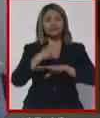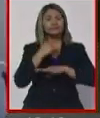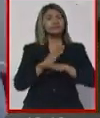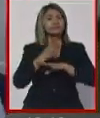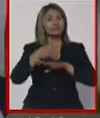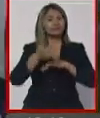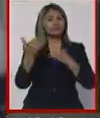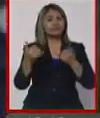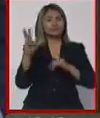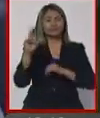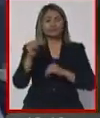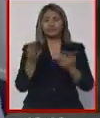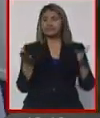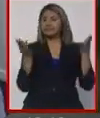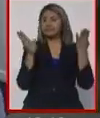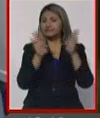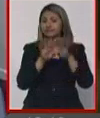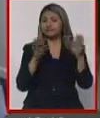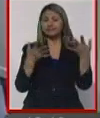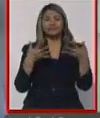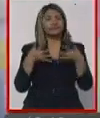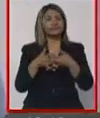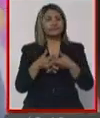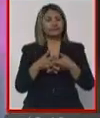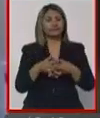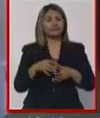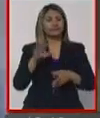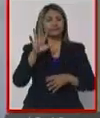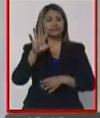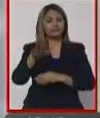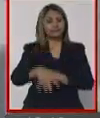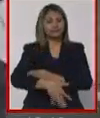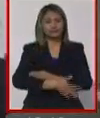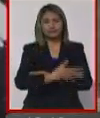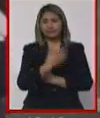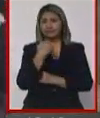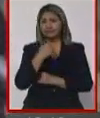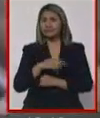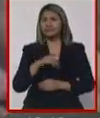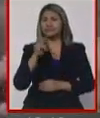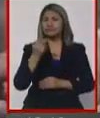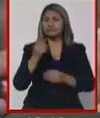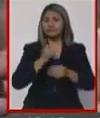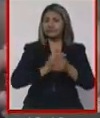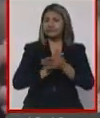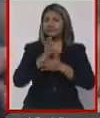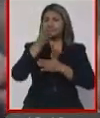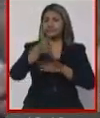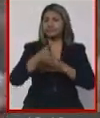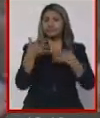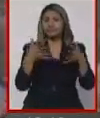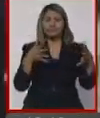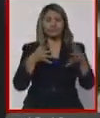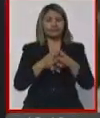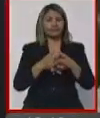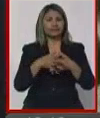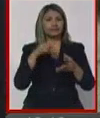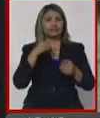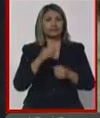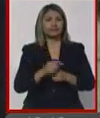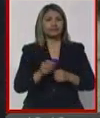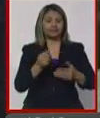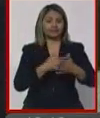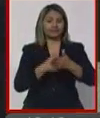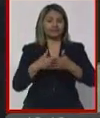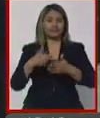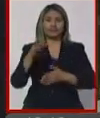¿Pero ahora no? No. ¿Está bloqueado? Está bloqueado a las 5 de la mañana. Dice que no hay paso. Bloqueo está, dice. Desde la